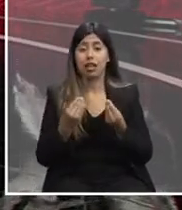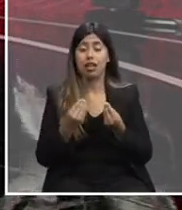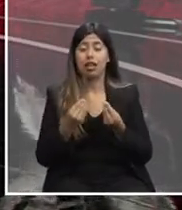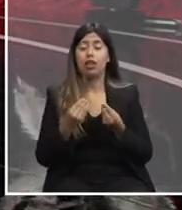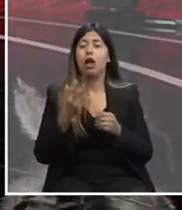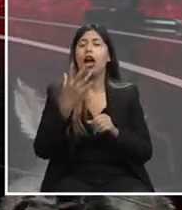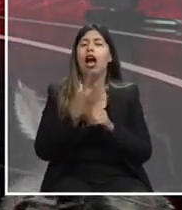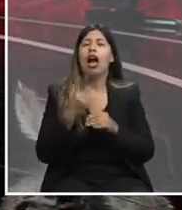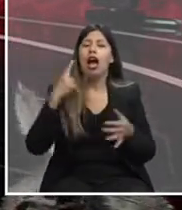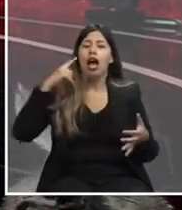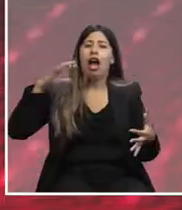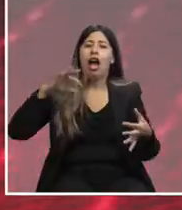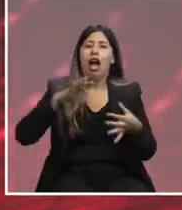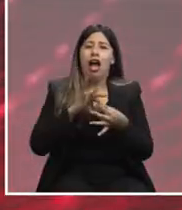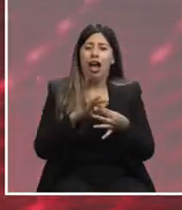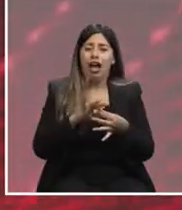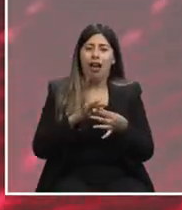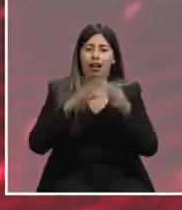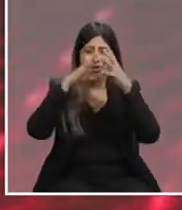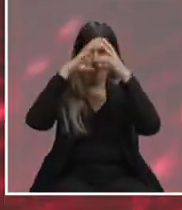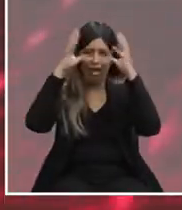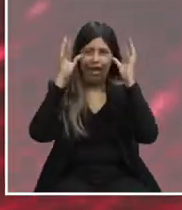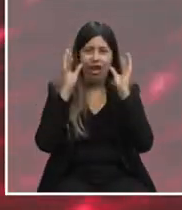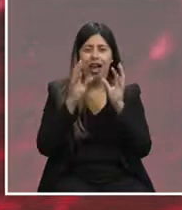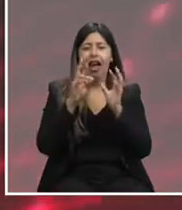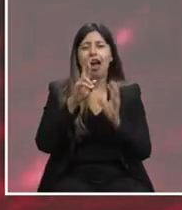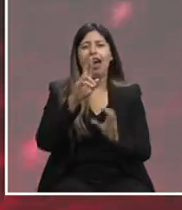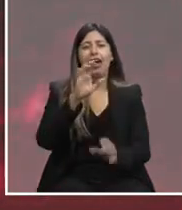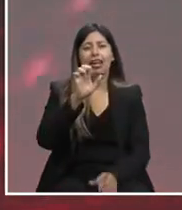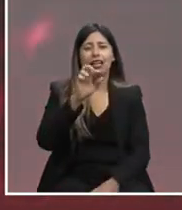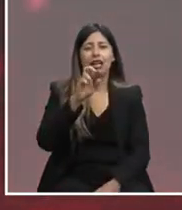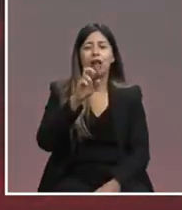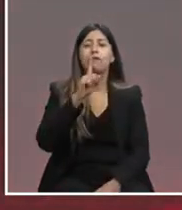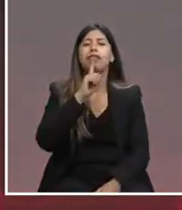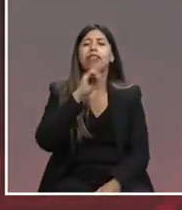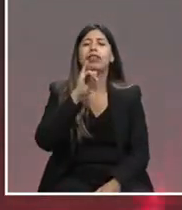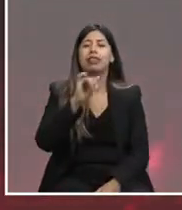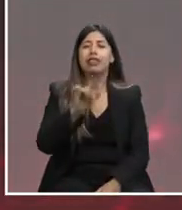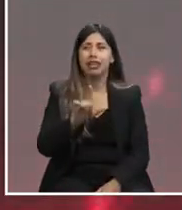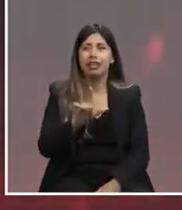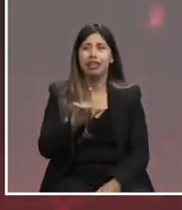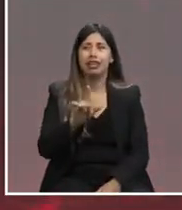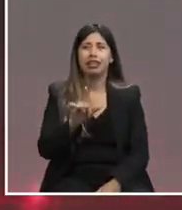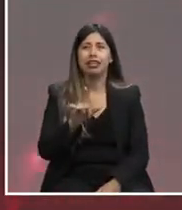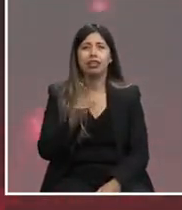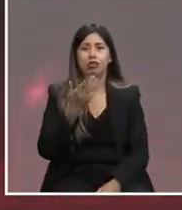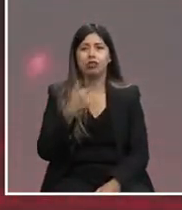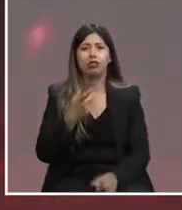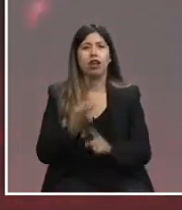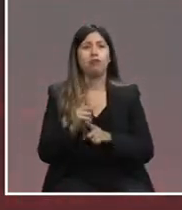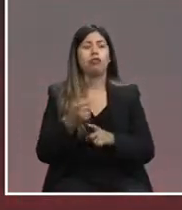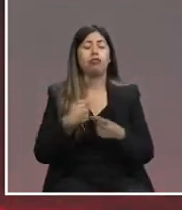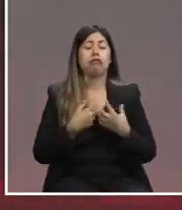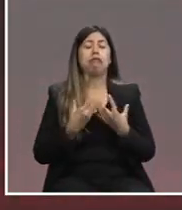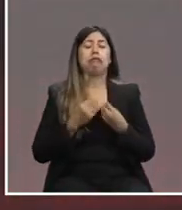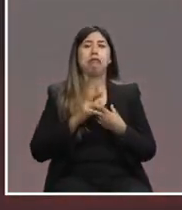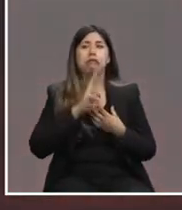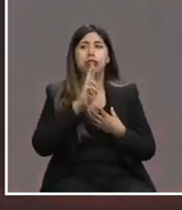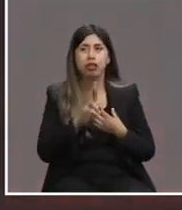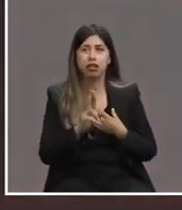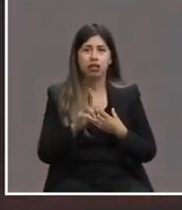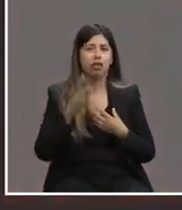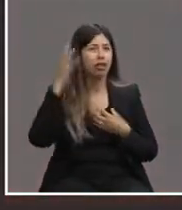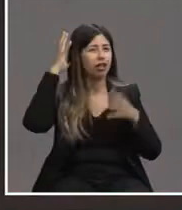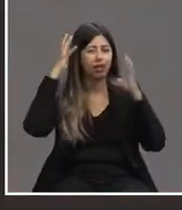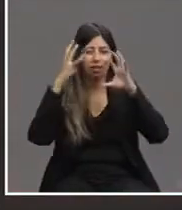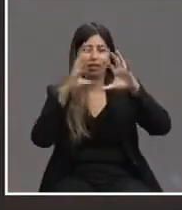mucho más ligado al cerebro reptil, ¿verdad? Un cerebro más primitivo que tenemos acá y que nos sentimos amenazados, ¿verdad? Está justo cerca de la